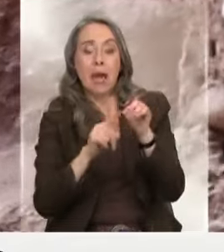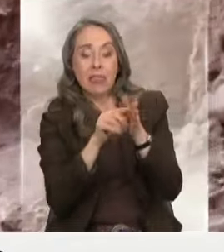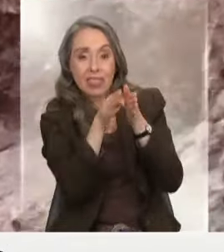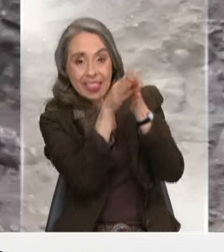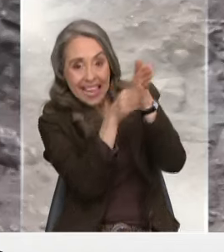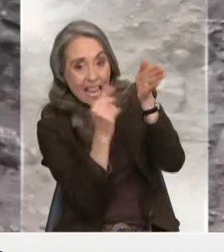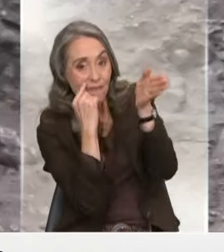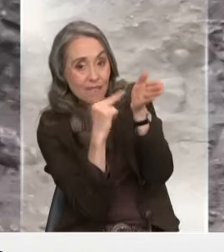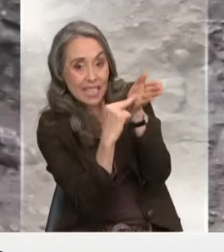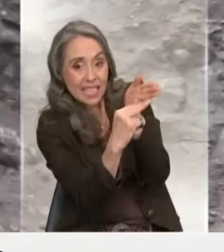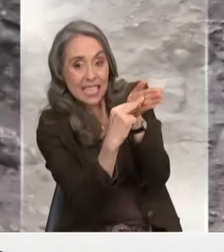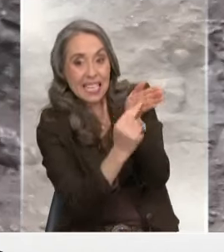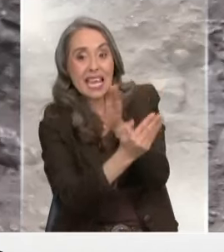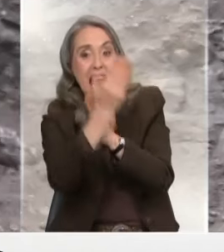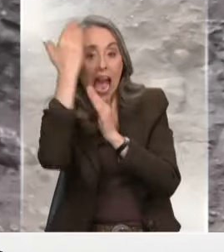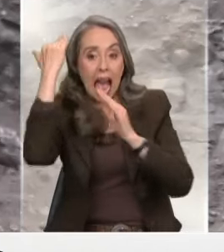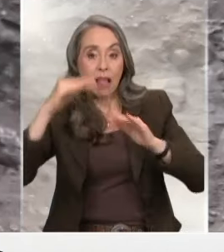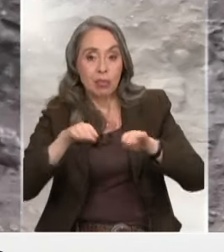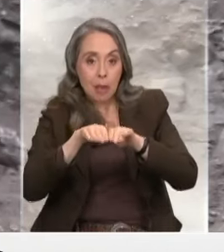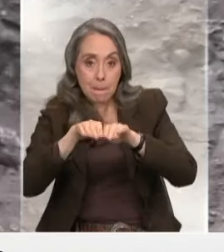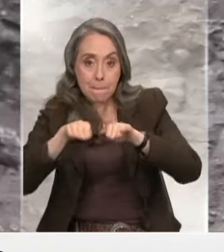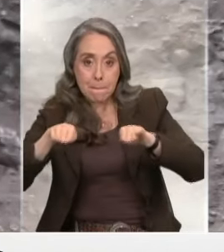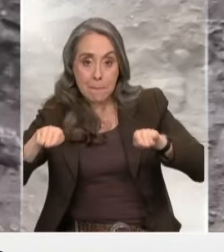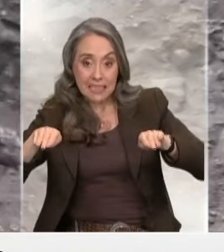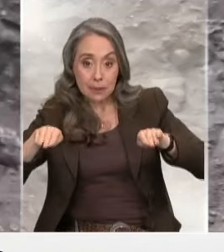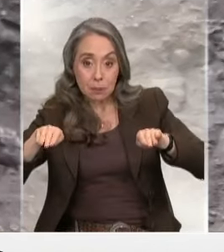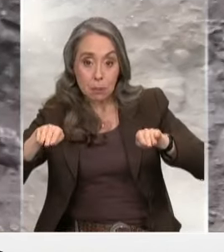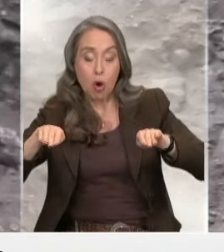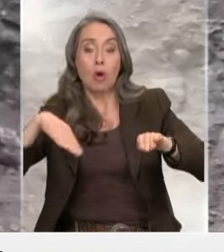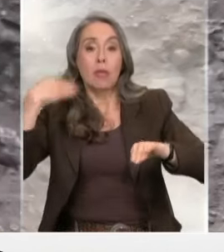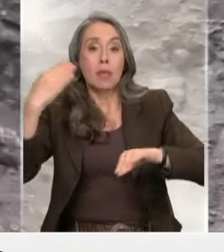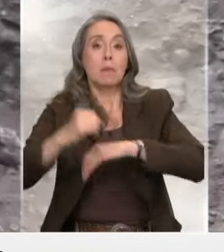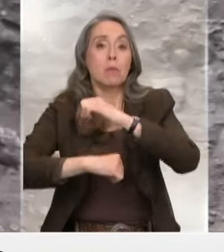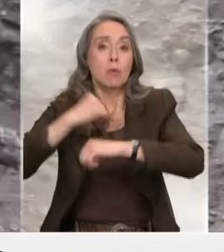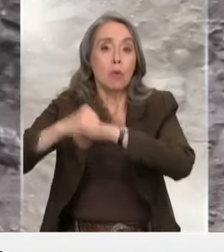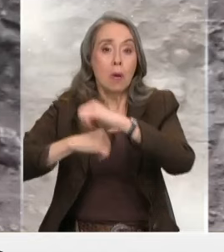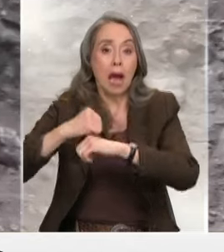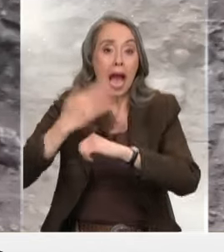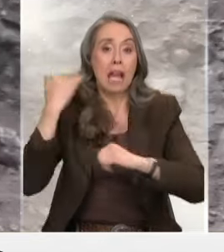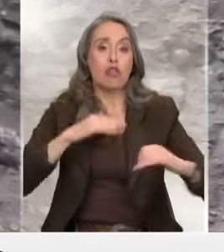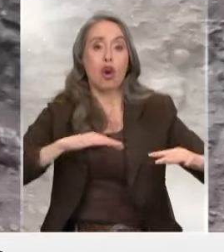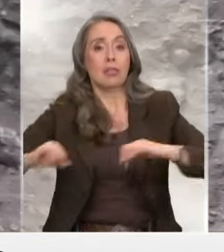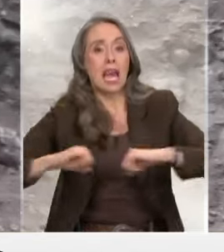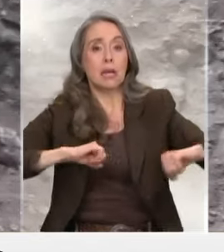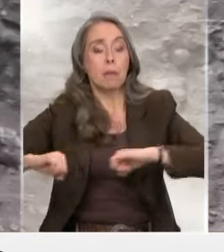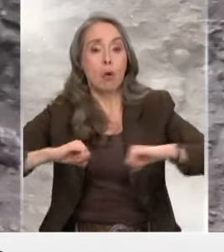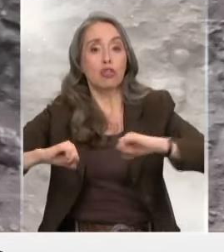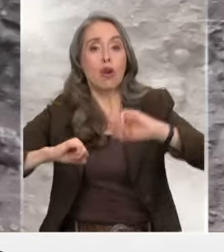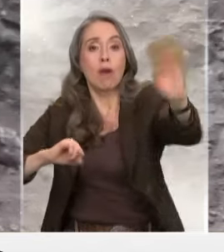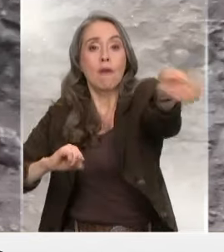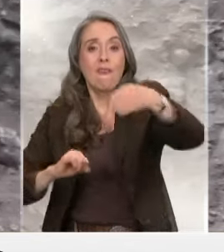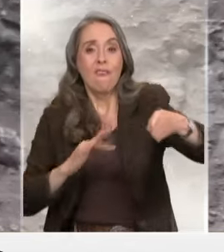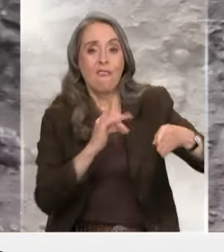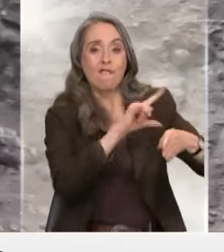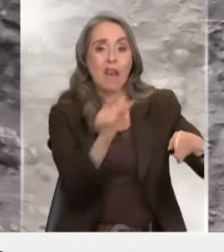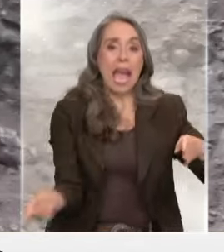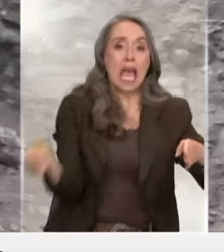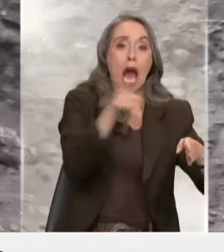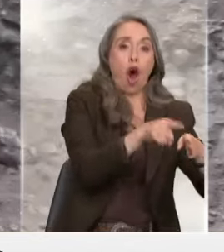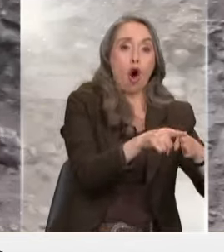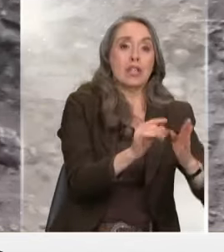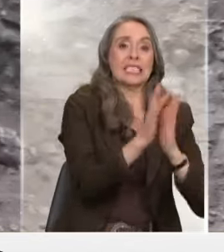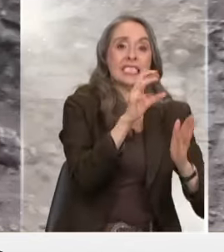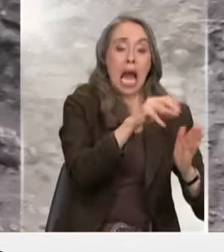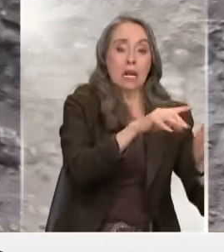se encontraba antes al mismo nivel. Y durante él o los últimos terremotos de la falla San Ramón, esta última la